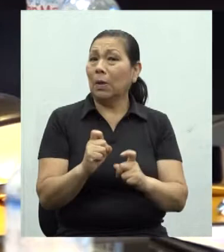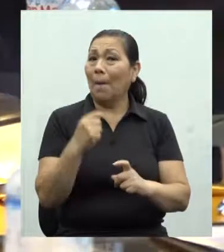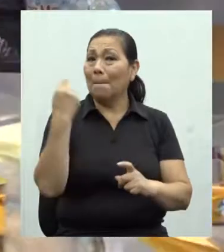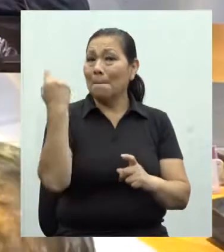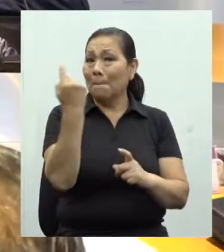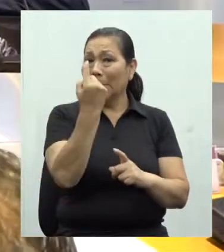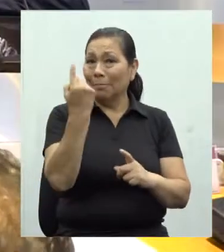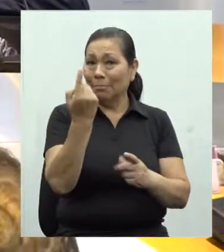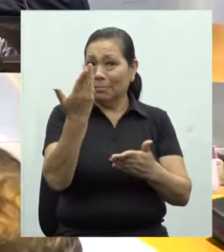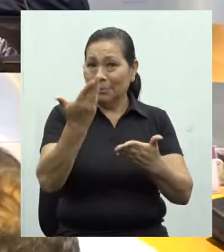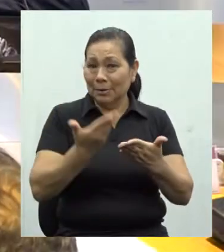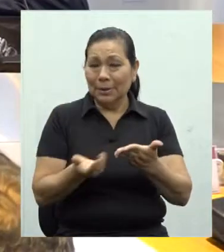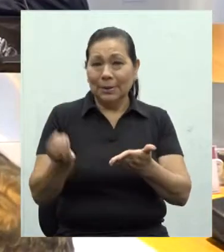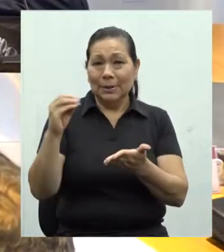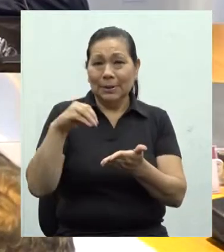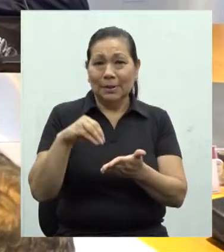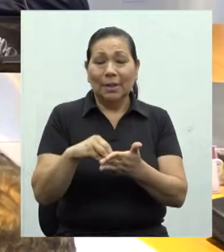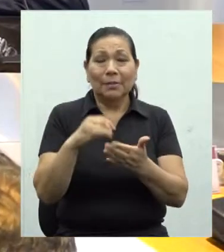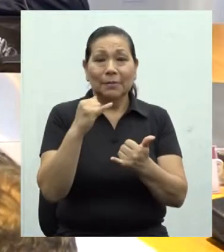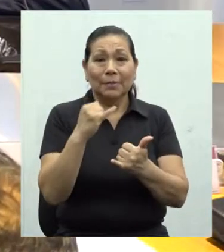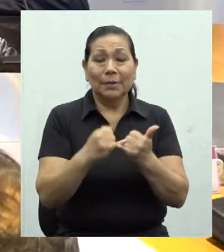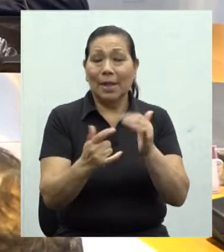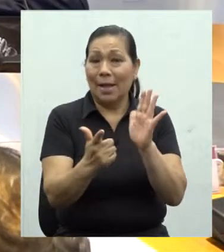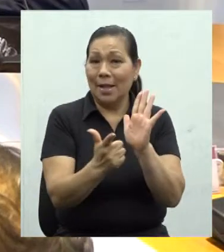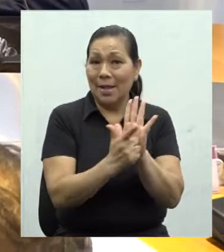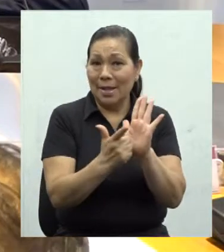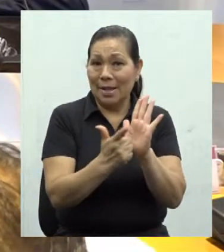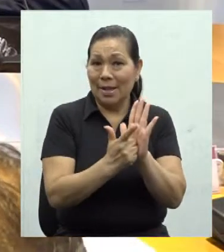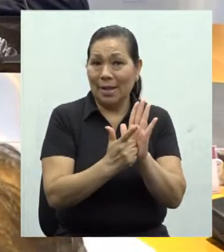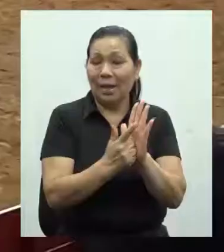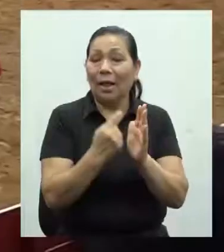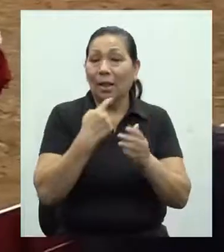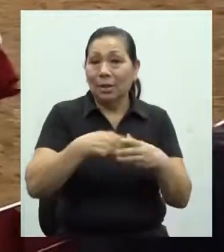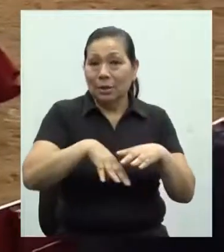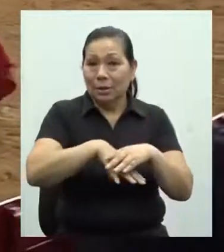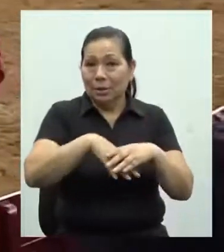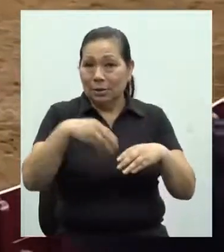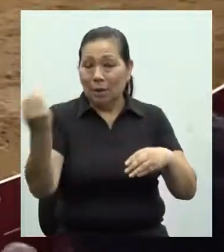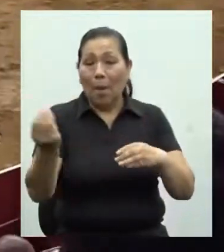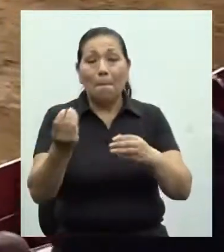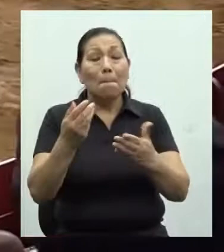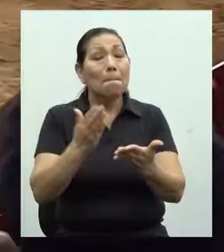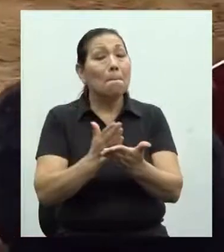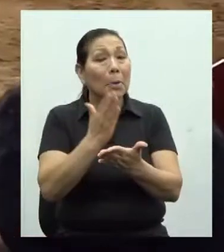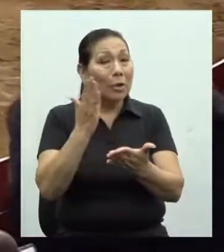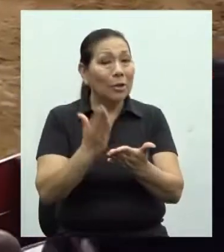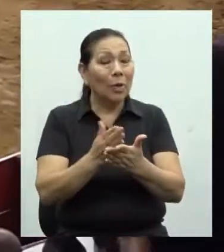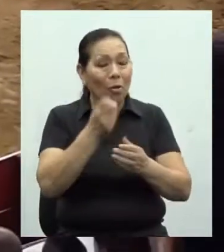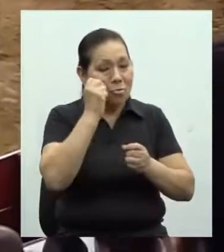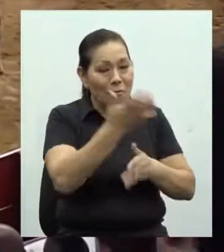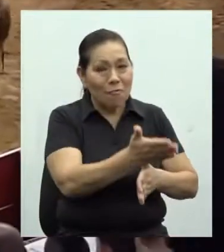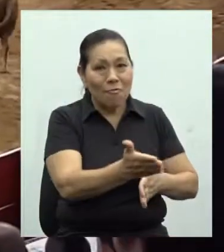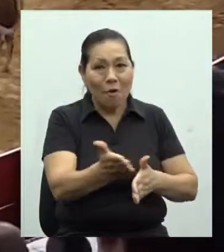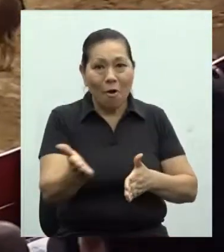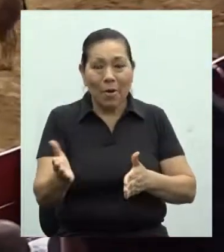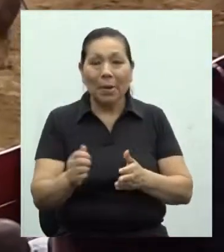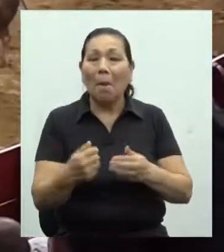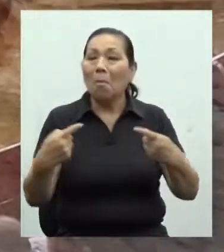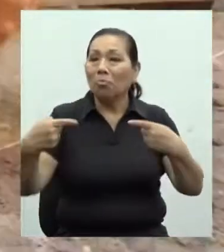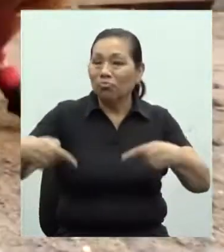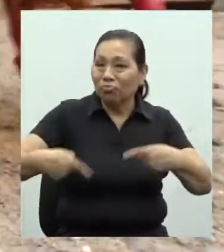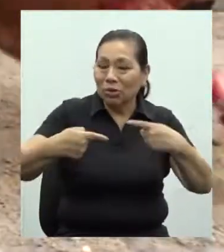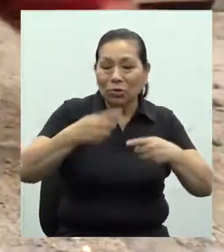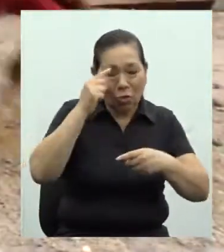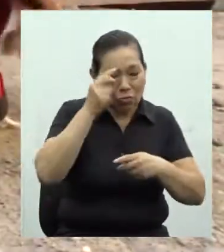primera disposición complementaria final de la ley se excluya de la protección a las corridas de toros, peleas